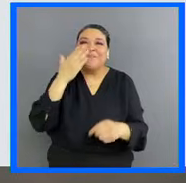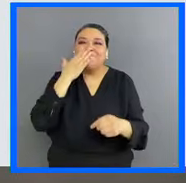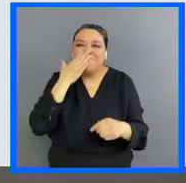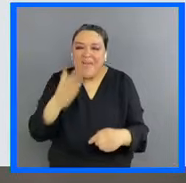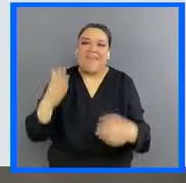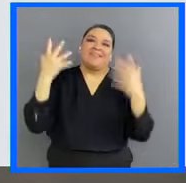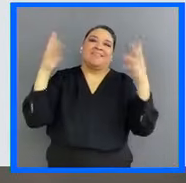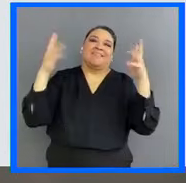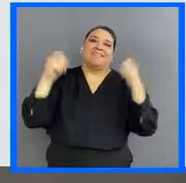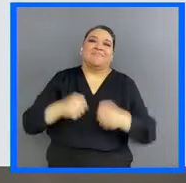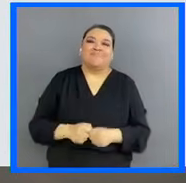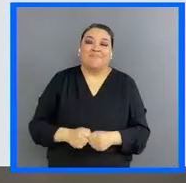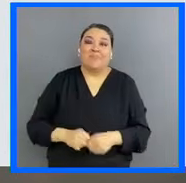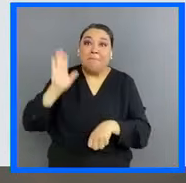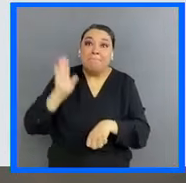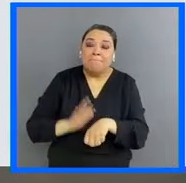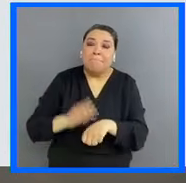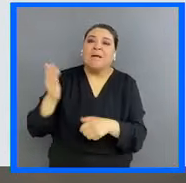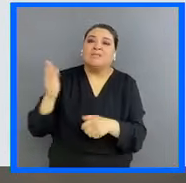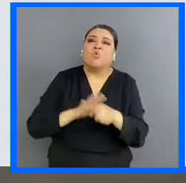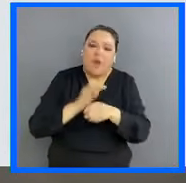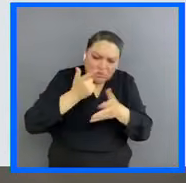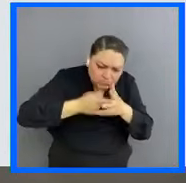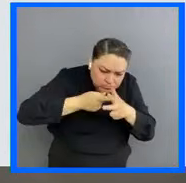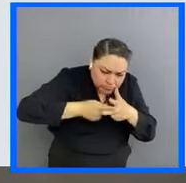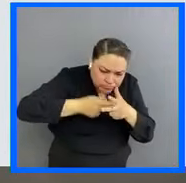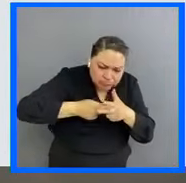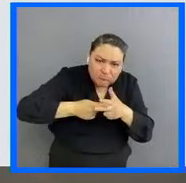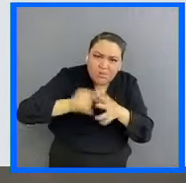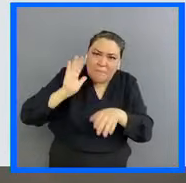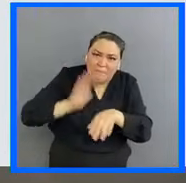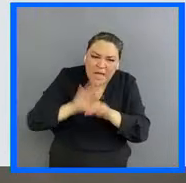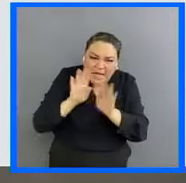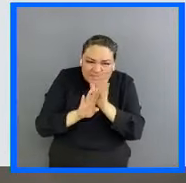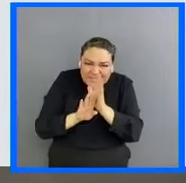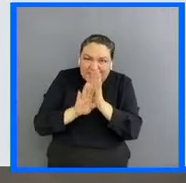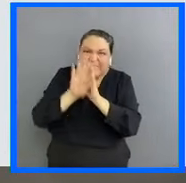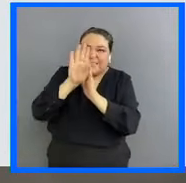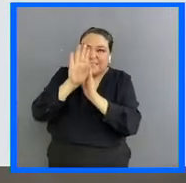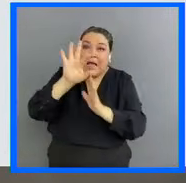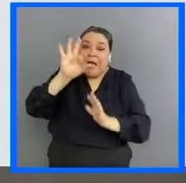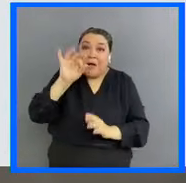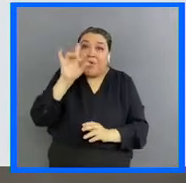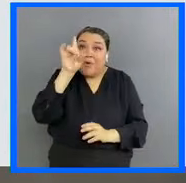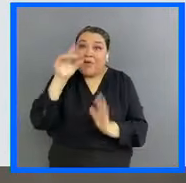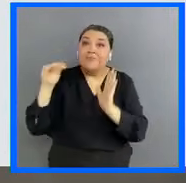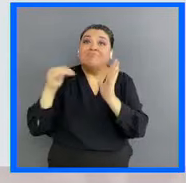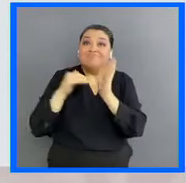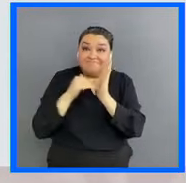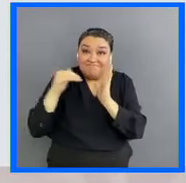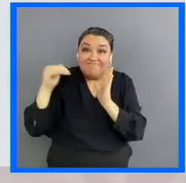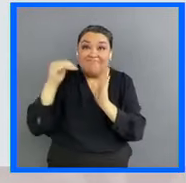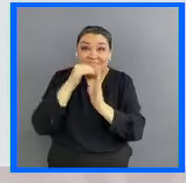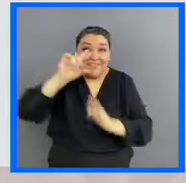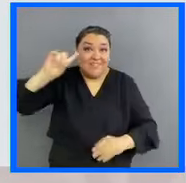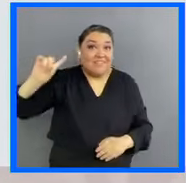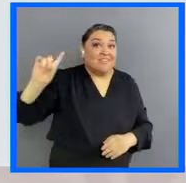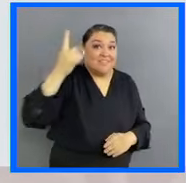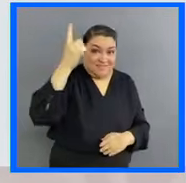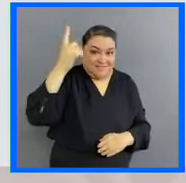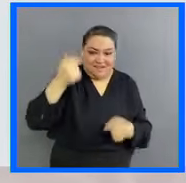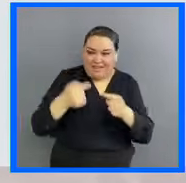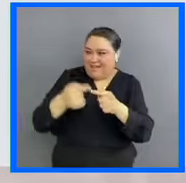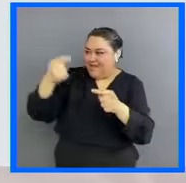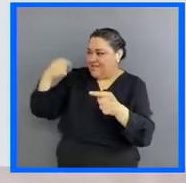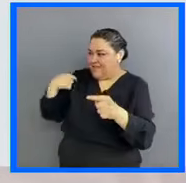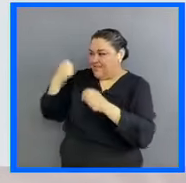crece en esta cifra, casi 41,000 millones de dólares, comparado con el